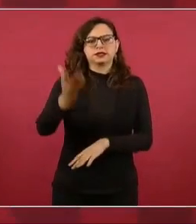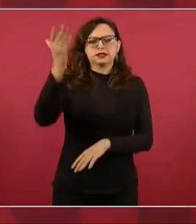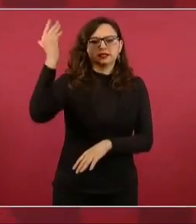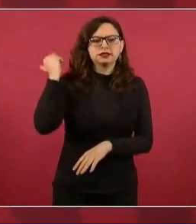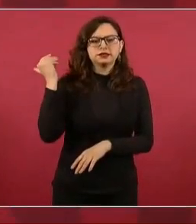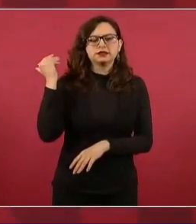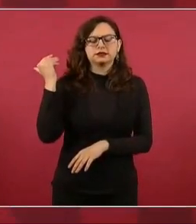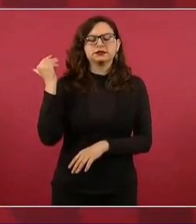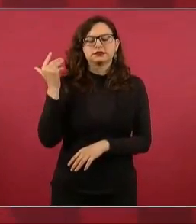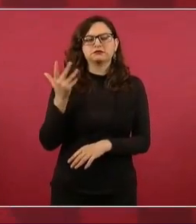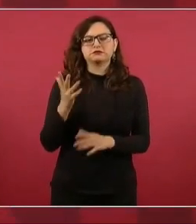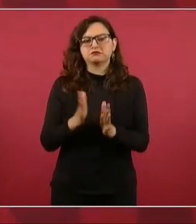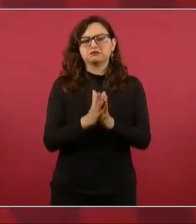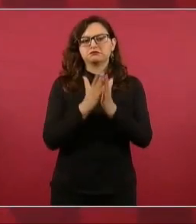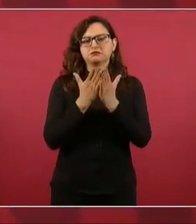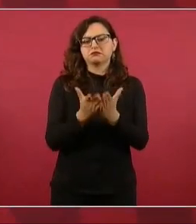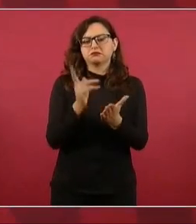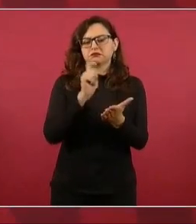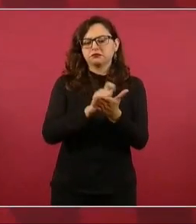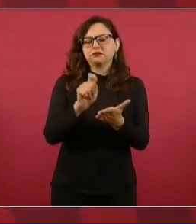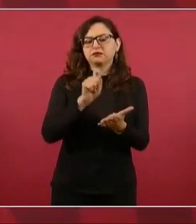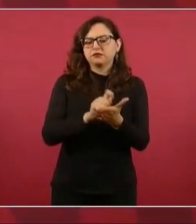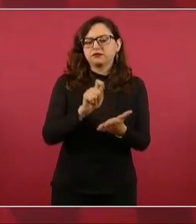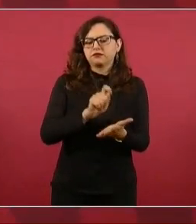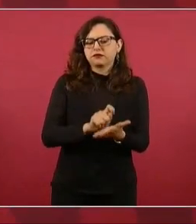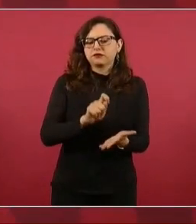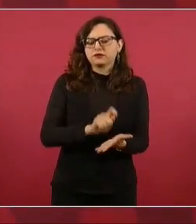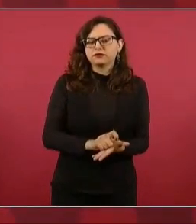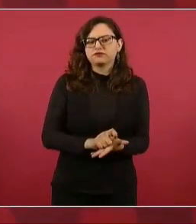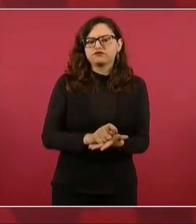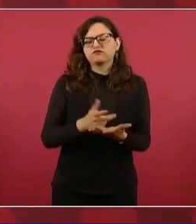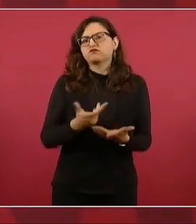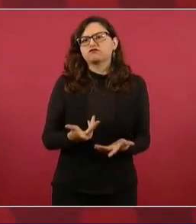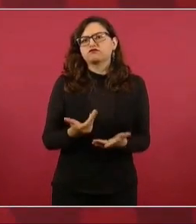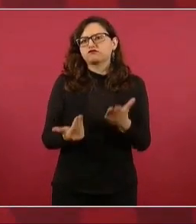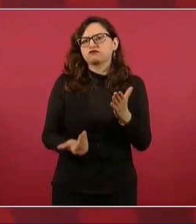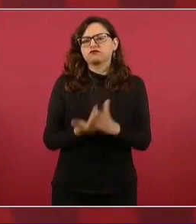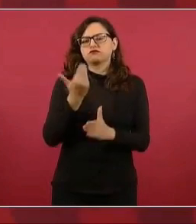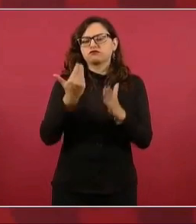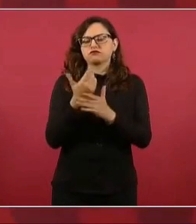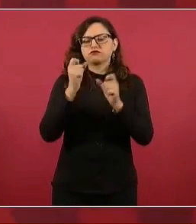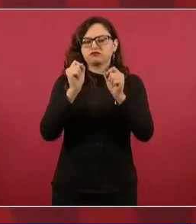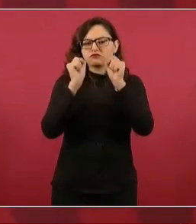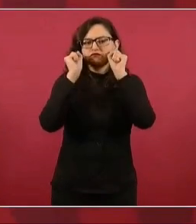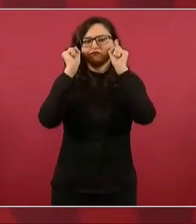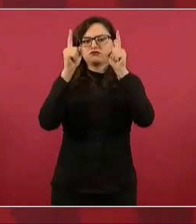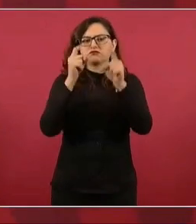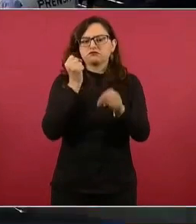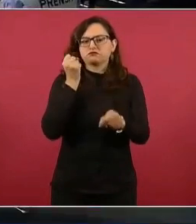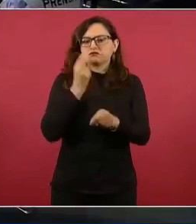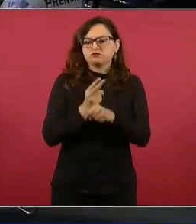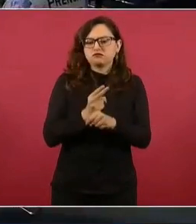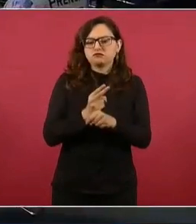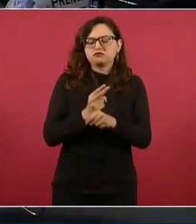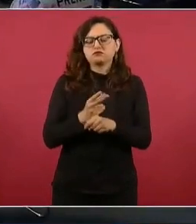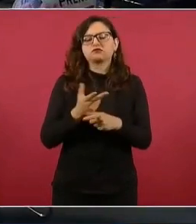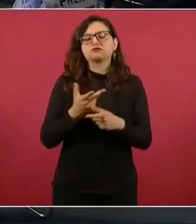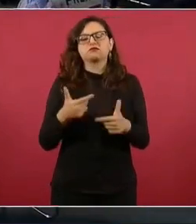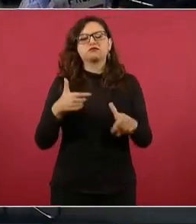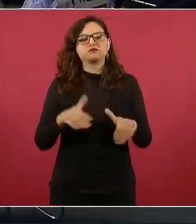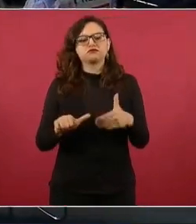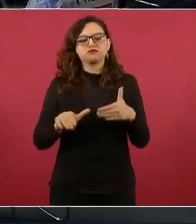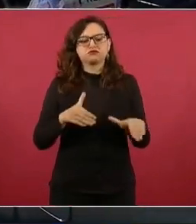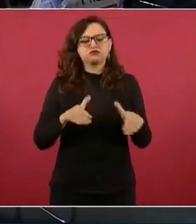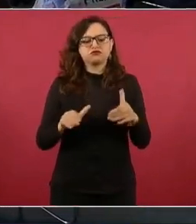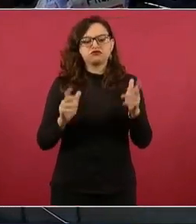allá en Palenque. Me levanto temprano, camino,